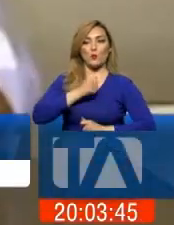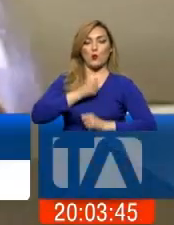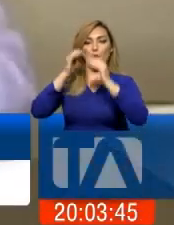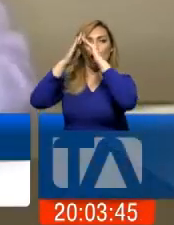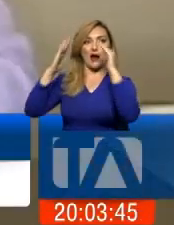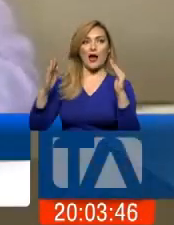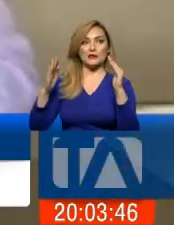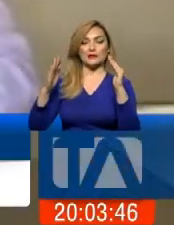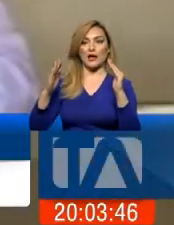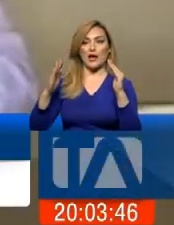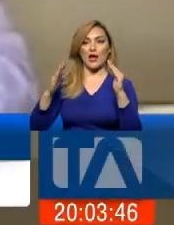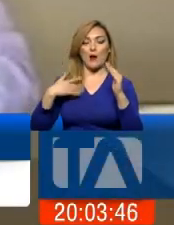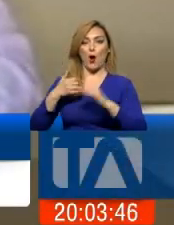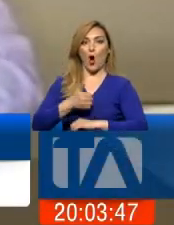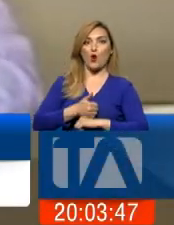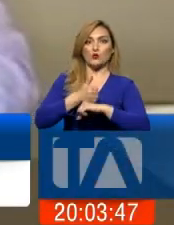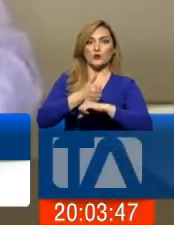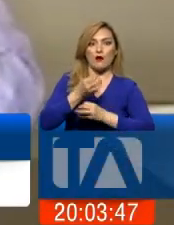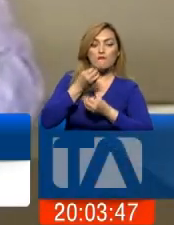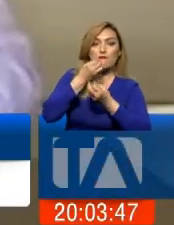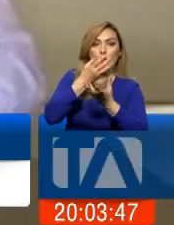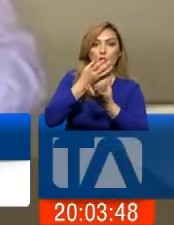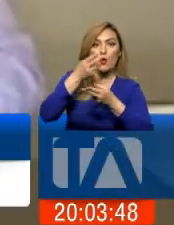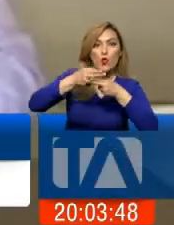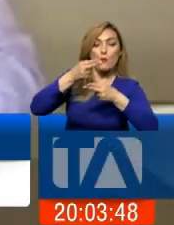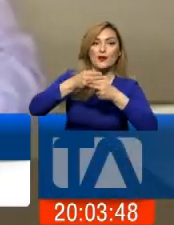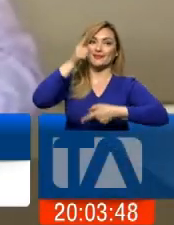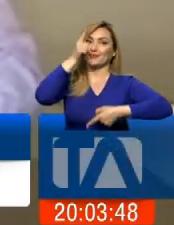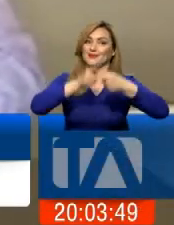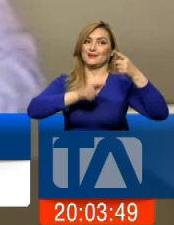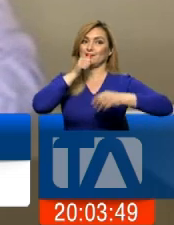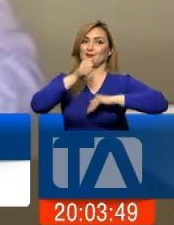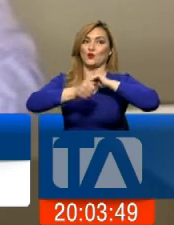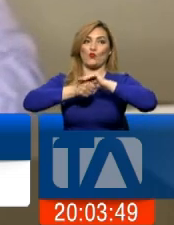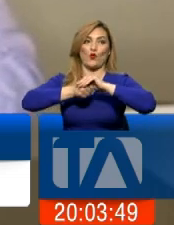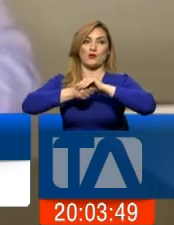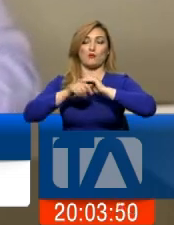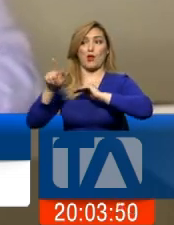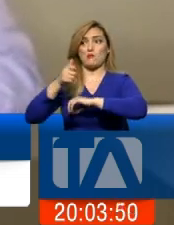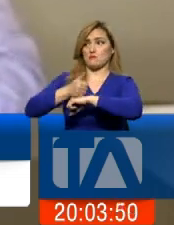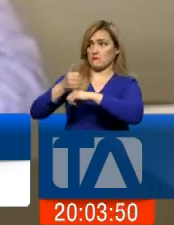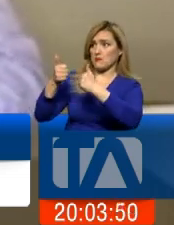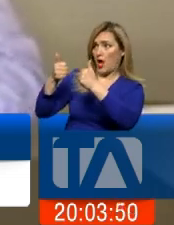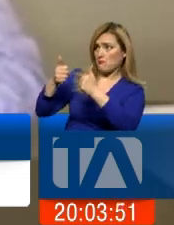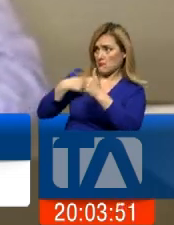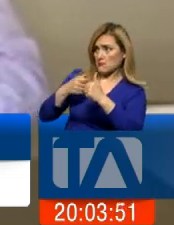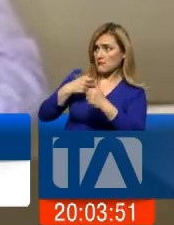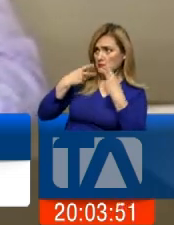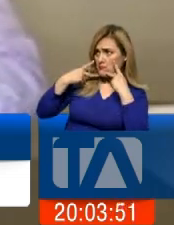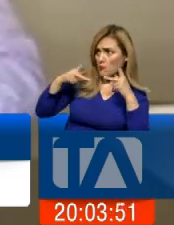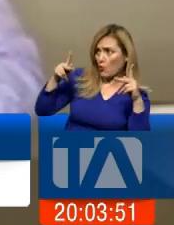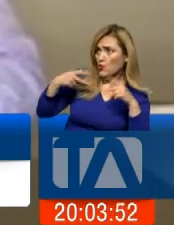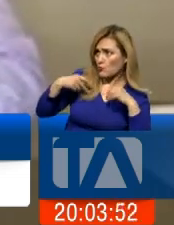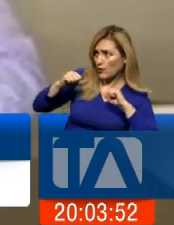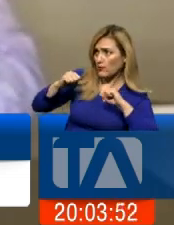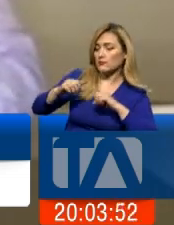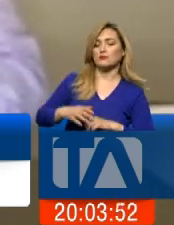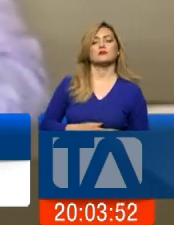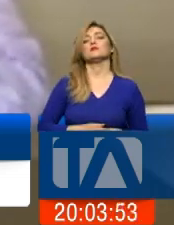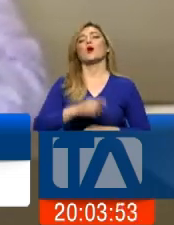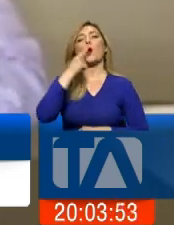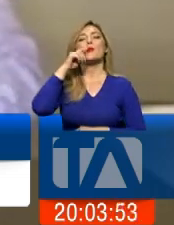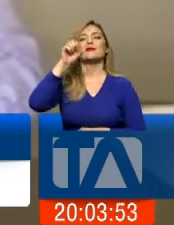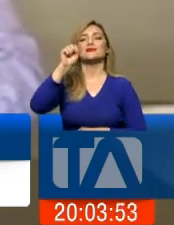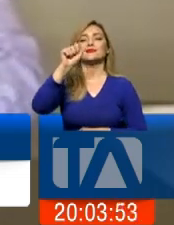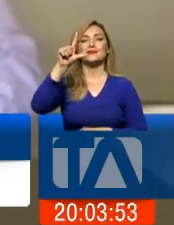me he estado quedando, no puedo hacerlo público. Si ellos me autorizan, con gusto lo haría. Yo he dicho públicamente que el señor Salcedo es mi